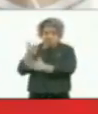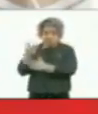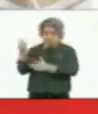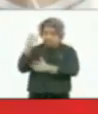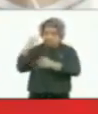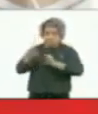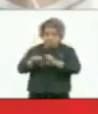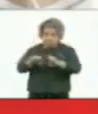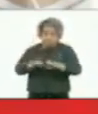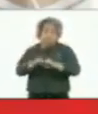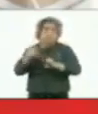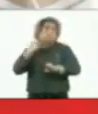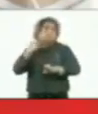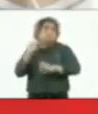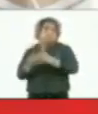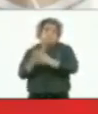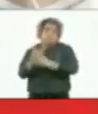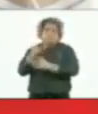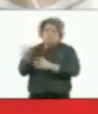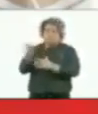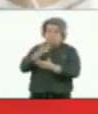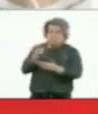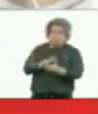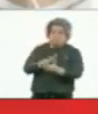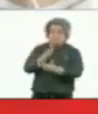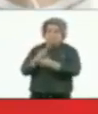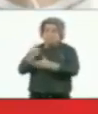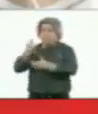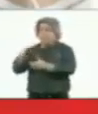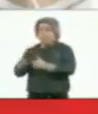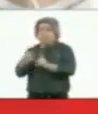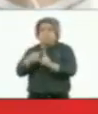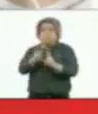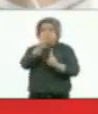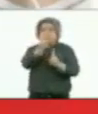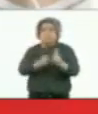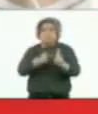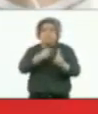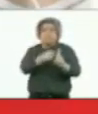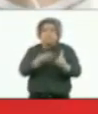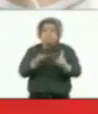pues en realidad es muy claro, pues ante el pueblo de México, ¿no?